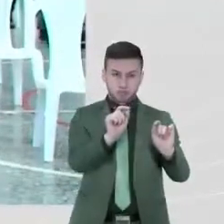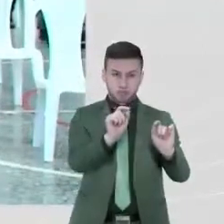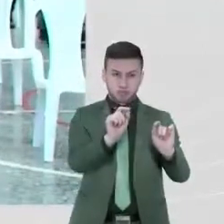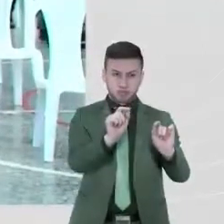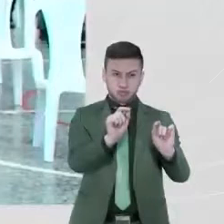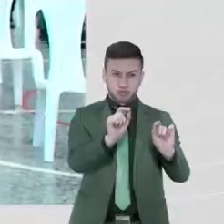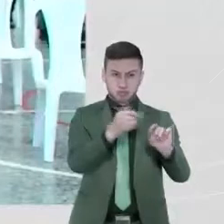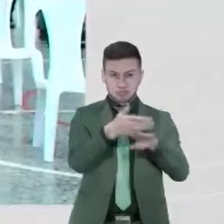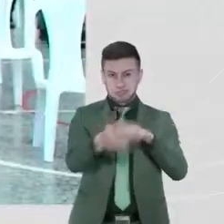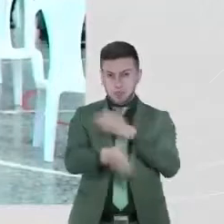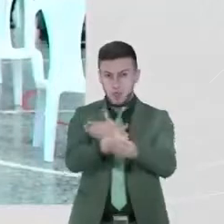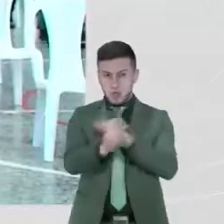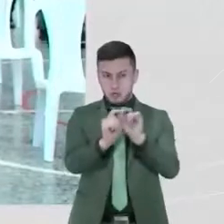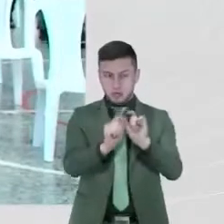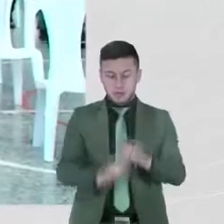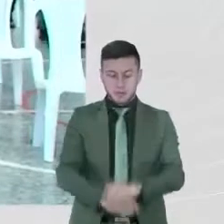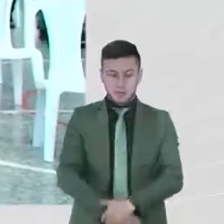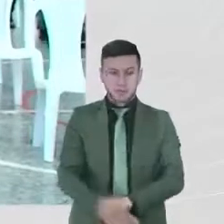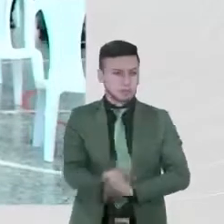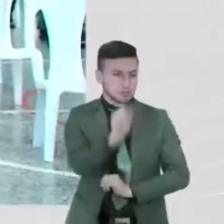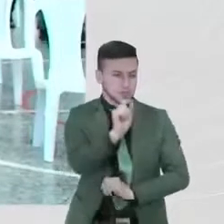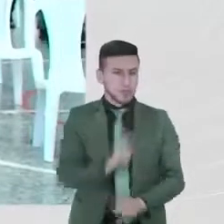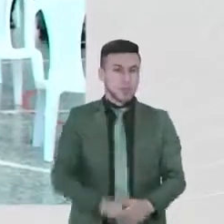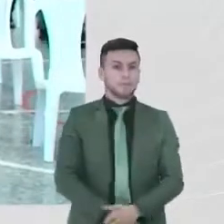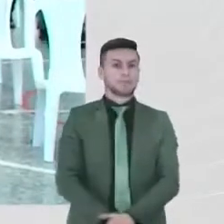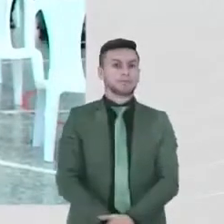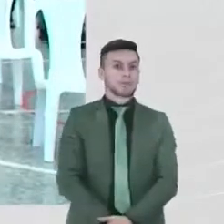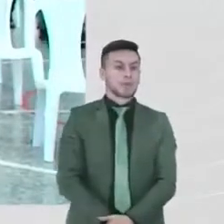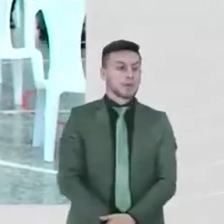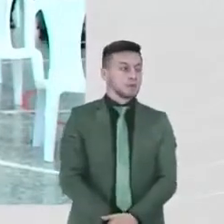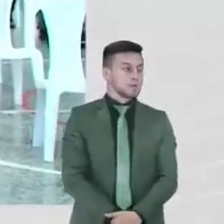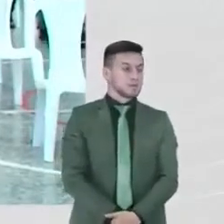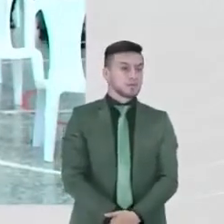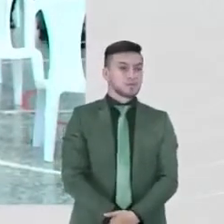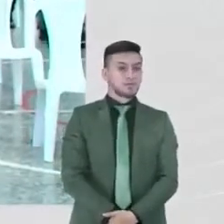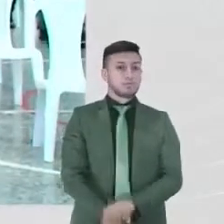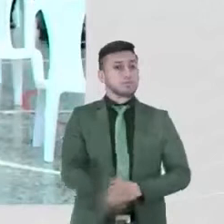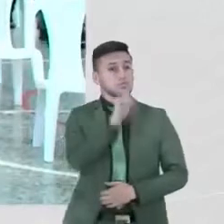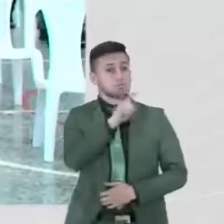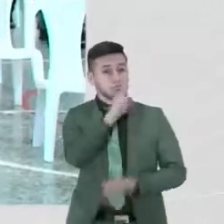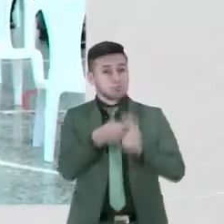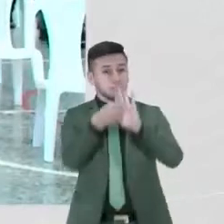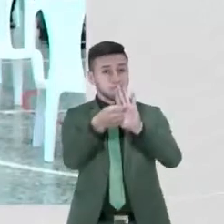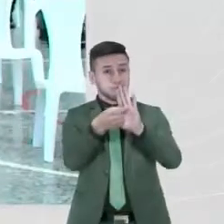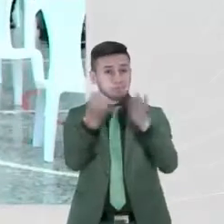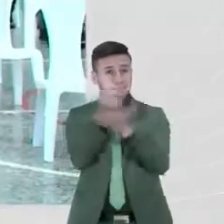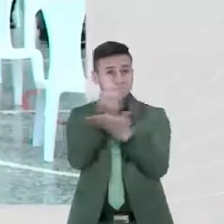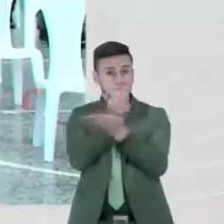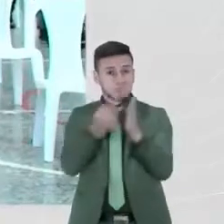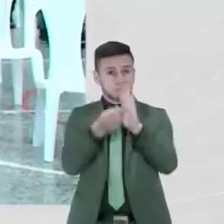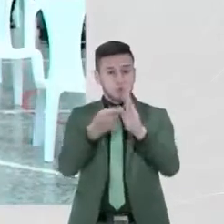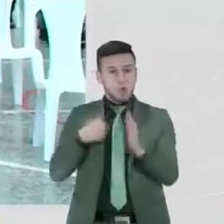y le damos continuidad. Un segundo, por favor. ¿Usted tiene presentación o es un documento que trae?